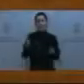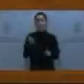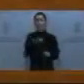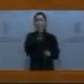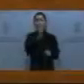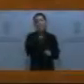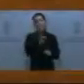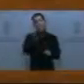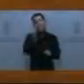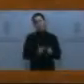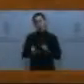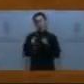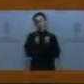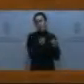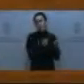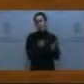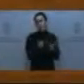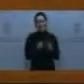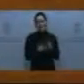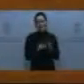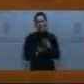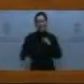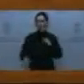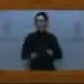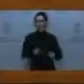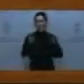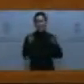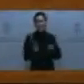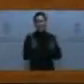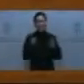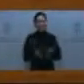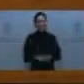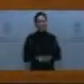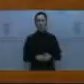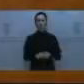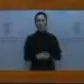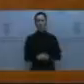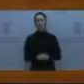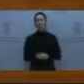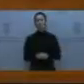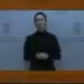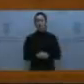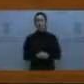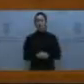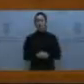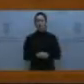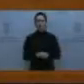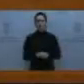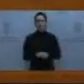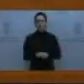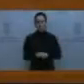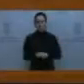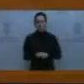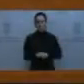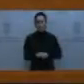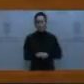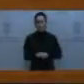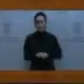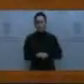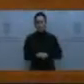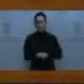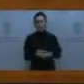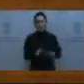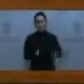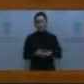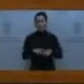debate. Pero lo que se necesita un plan director no le quepa a usted, a nadie, por lo menos en este grupo parlamentario, no le cabe a nadie la menor duda. Bueno, y